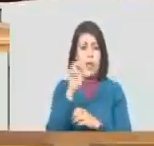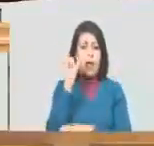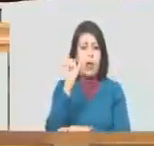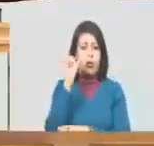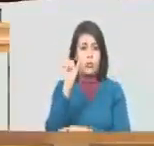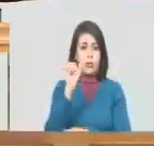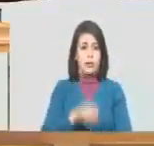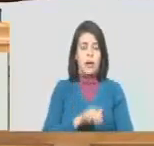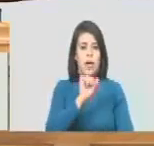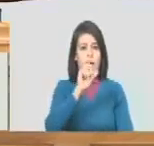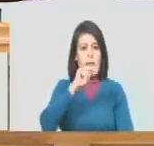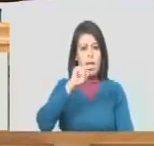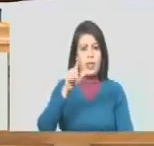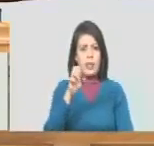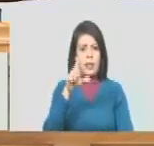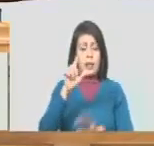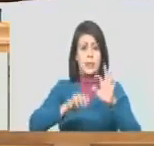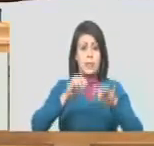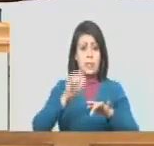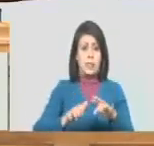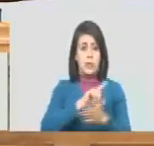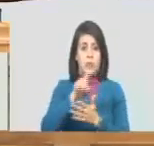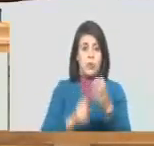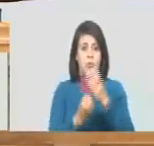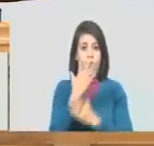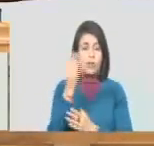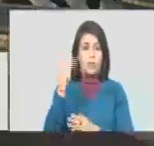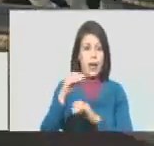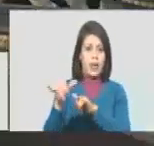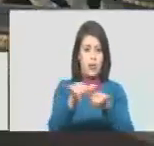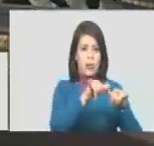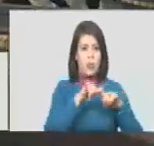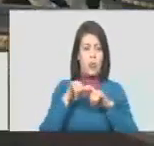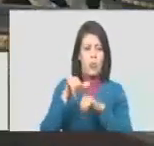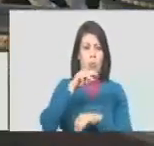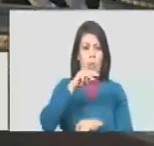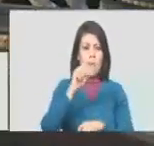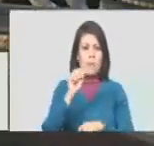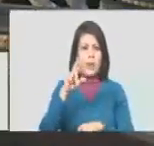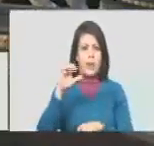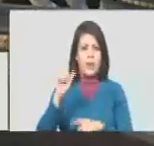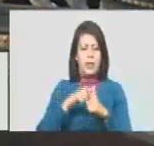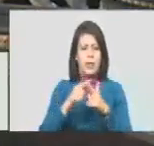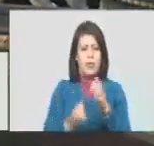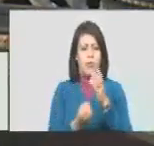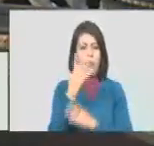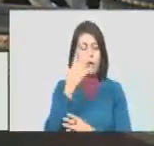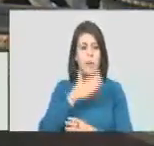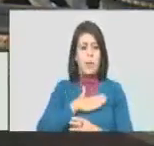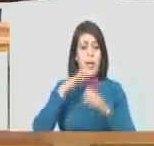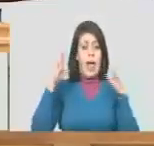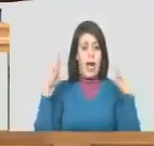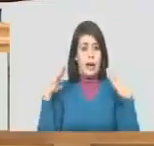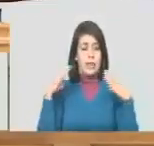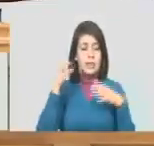Autismo, Ángela Rodríguez, secretaria general de Fundación Más Iguales, María Sofía Castillo, Fundación Mi Ángel